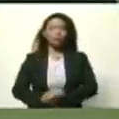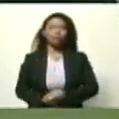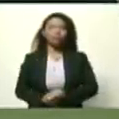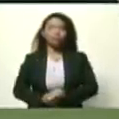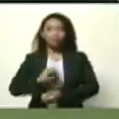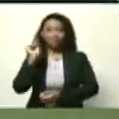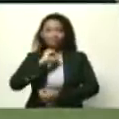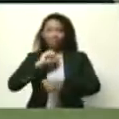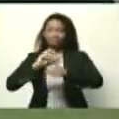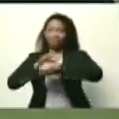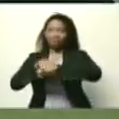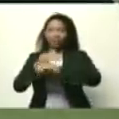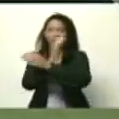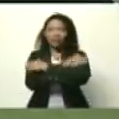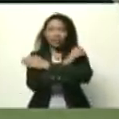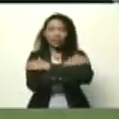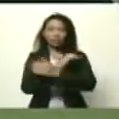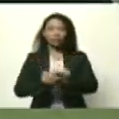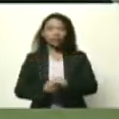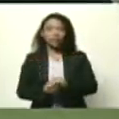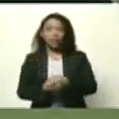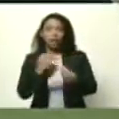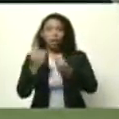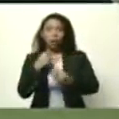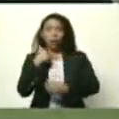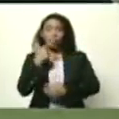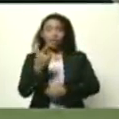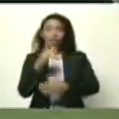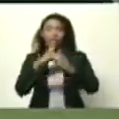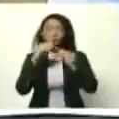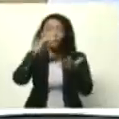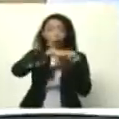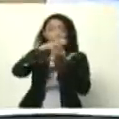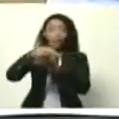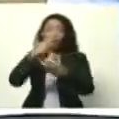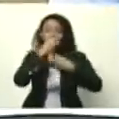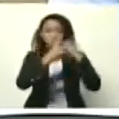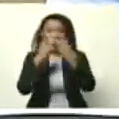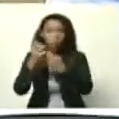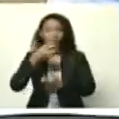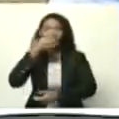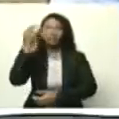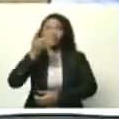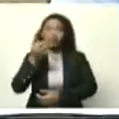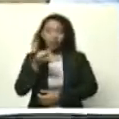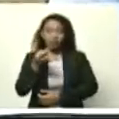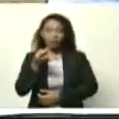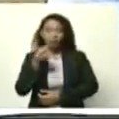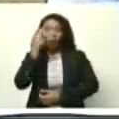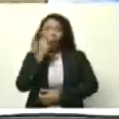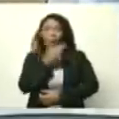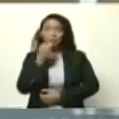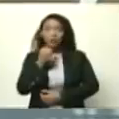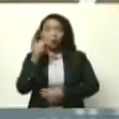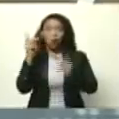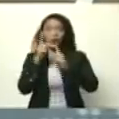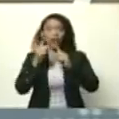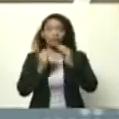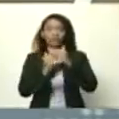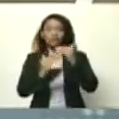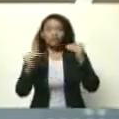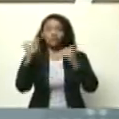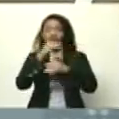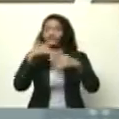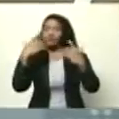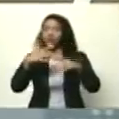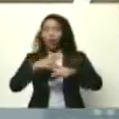Héctor, felicitaciones. Y como dije, todos los estados turísticos realmente tuvieron una ocupación hotelera muy alta, así nos los